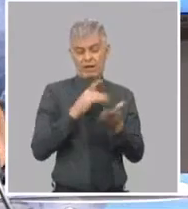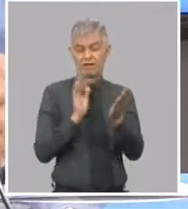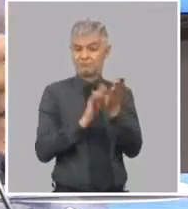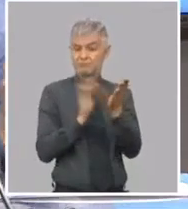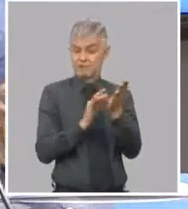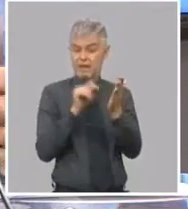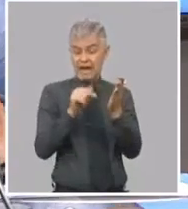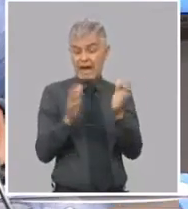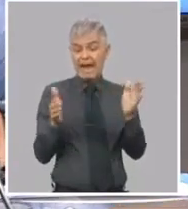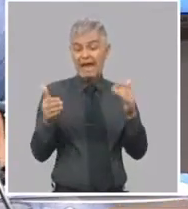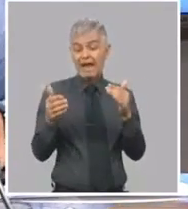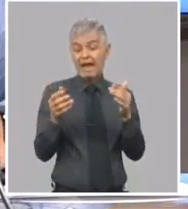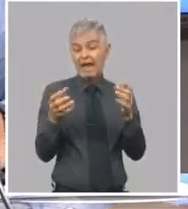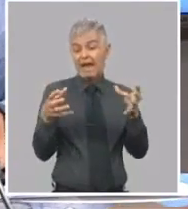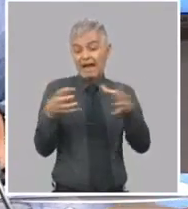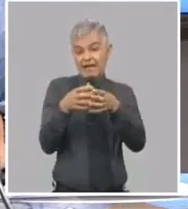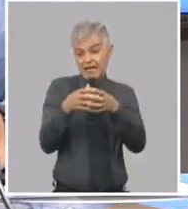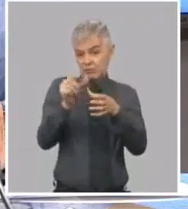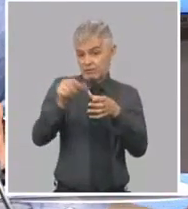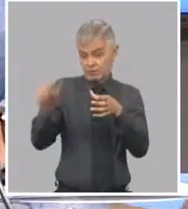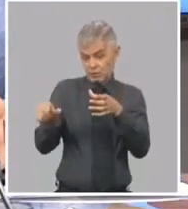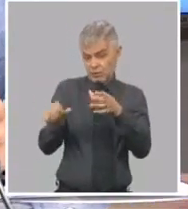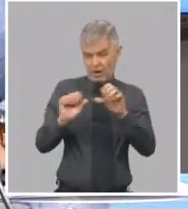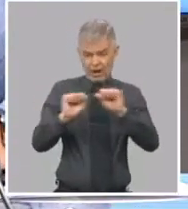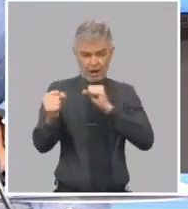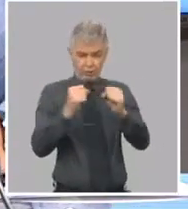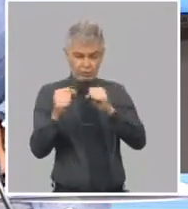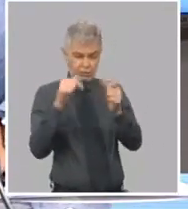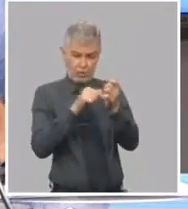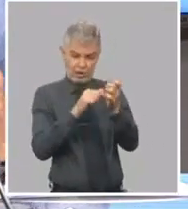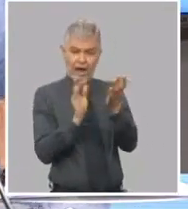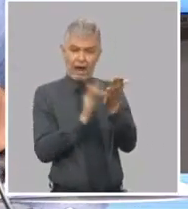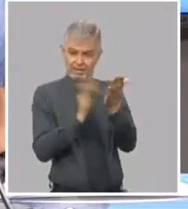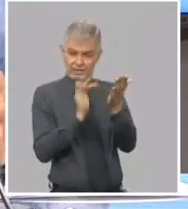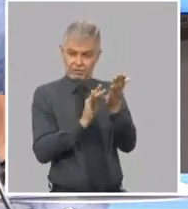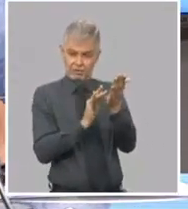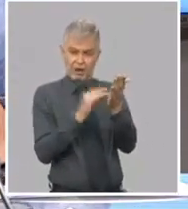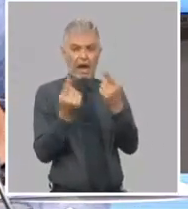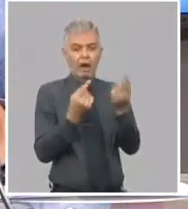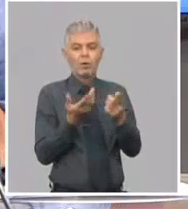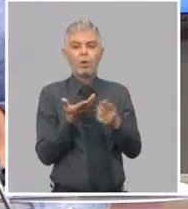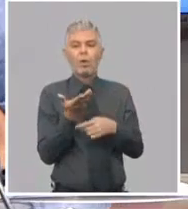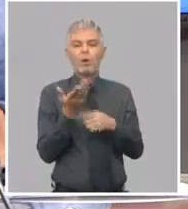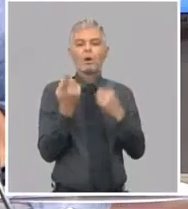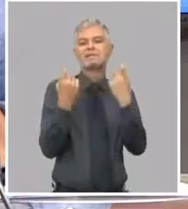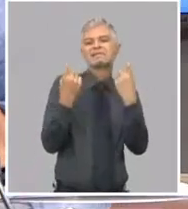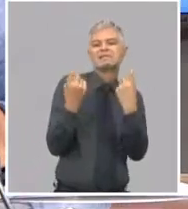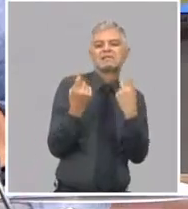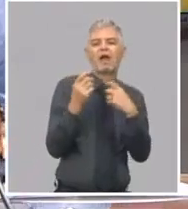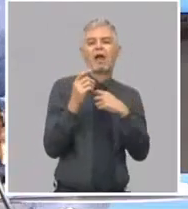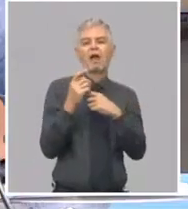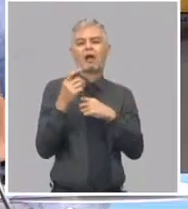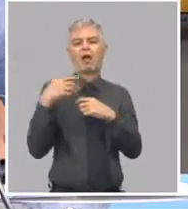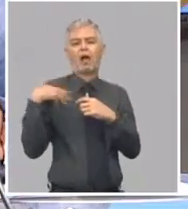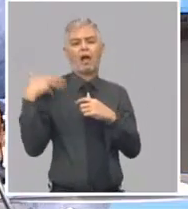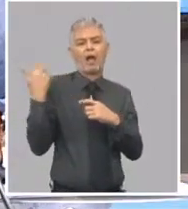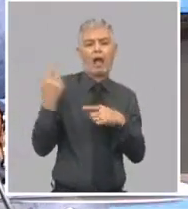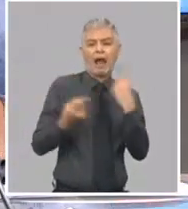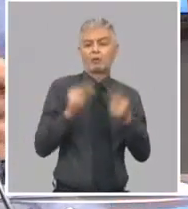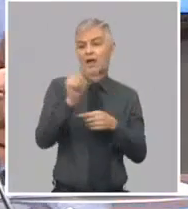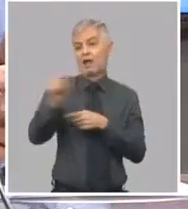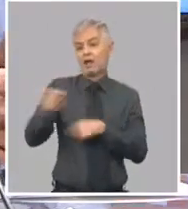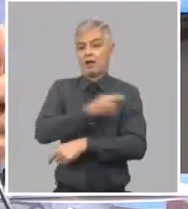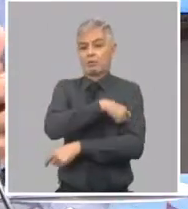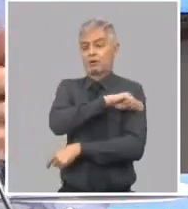desarrollador y también por viajero un monitoreo permanente y sistemático de los reclamos de la población sobre el uso de esta aplicación